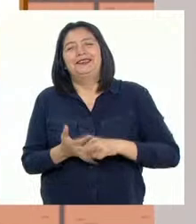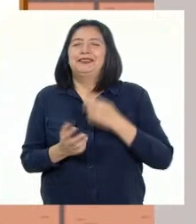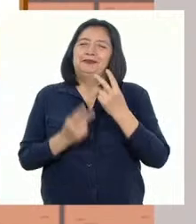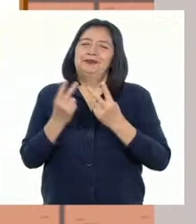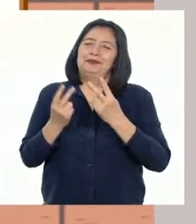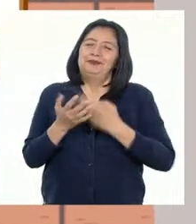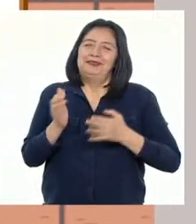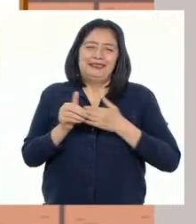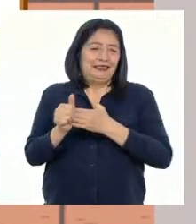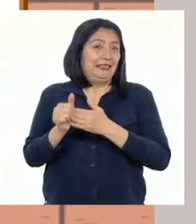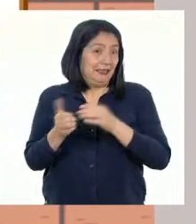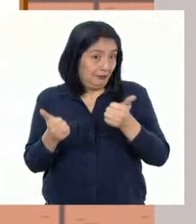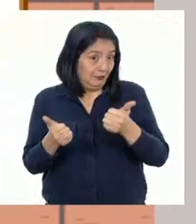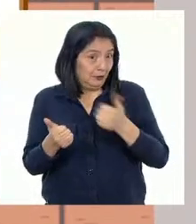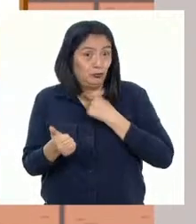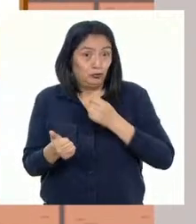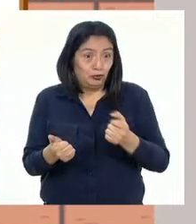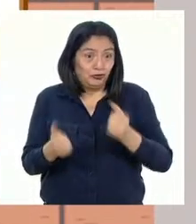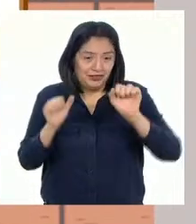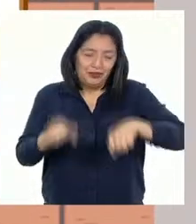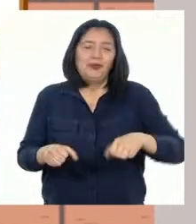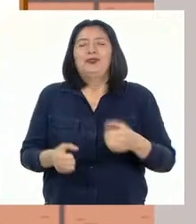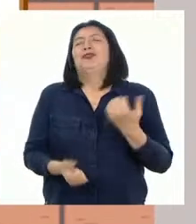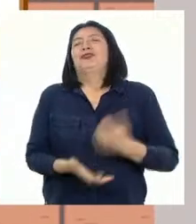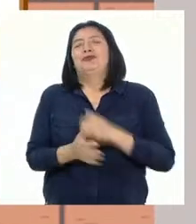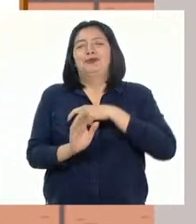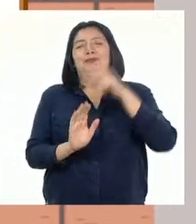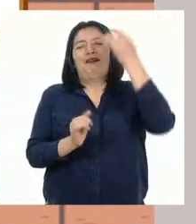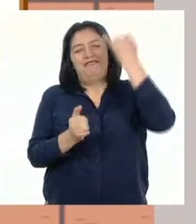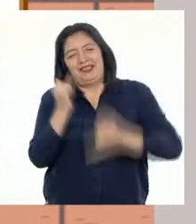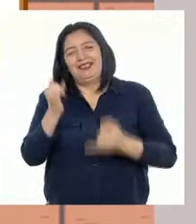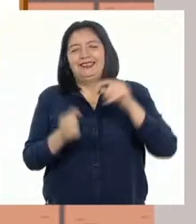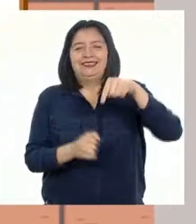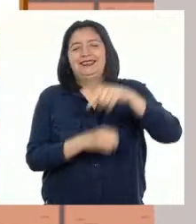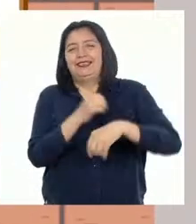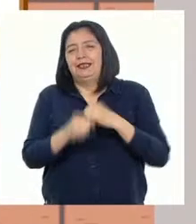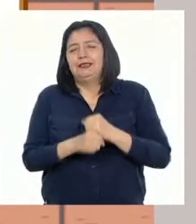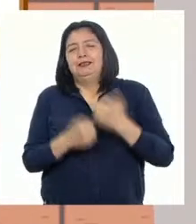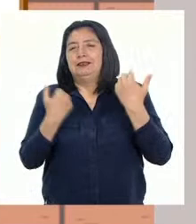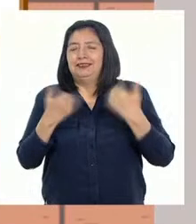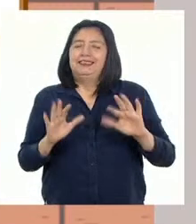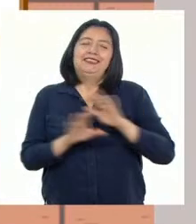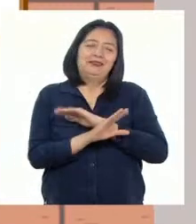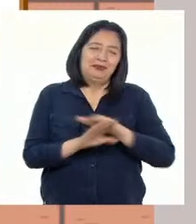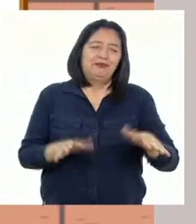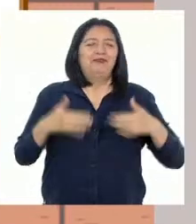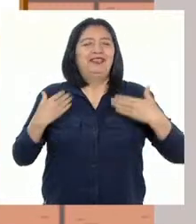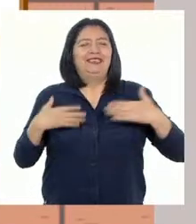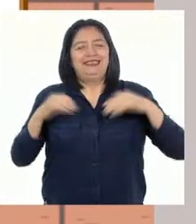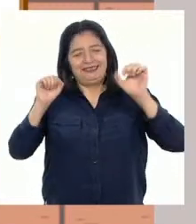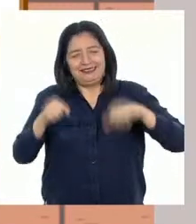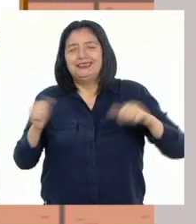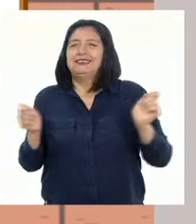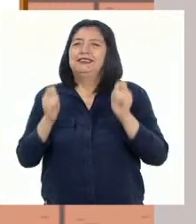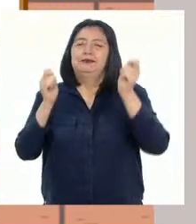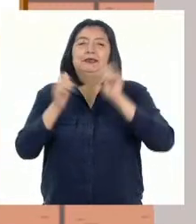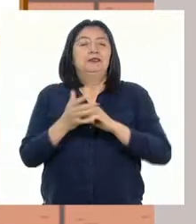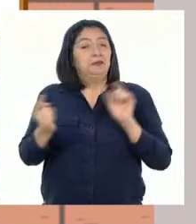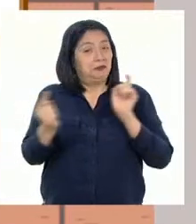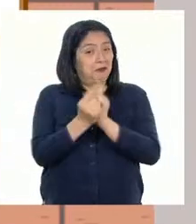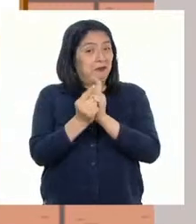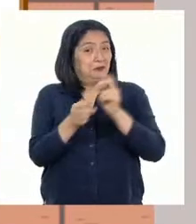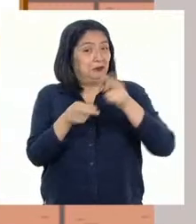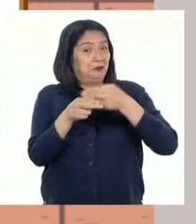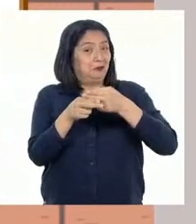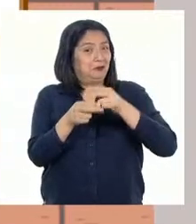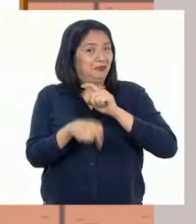visita guiada. ¿Les gustó? Hoy es nuestro programa final del año y acabamos felices y celebrando. ¡Nos vemos en